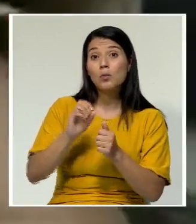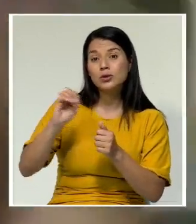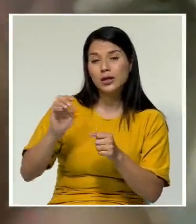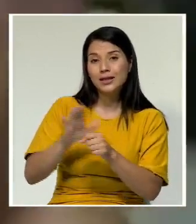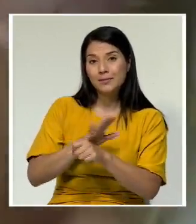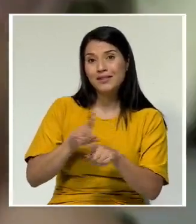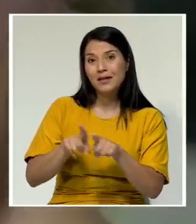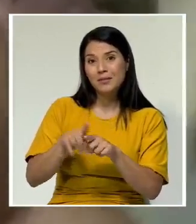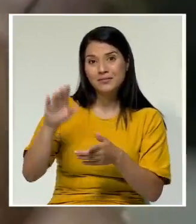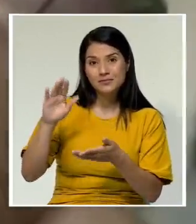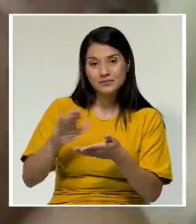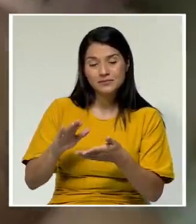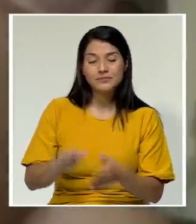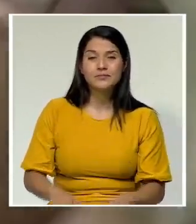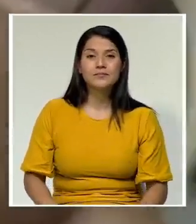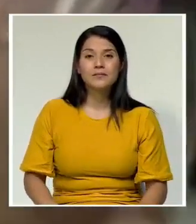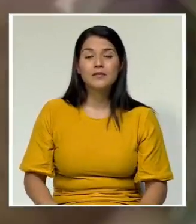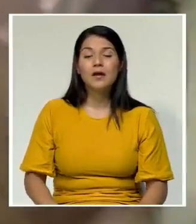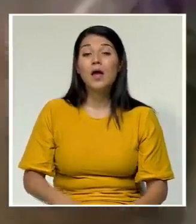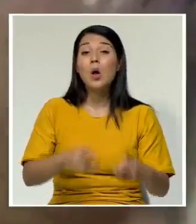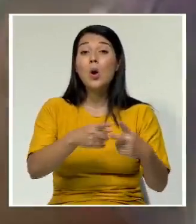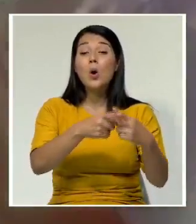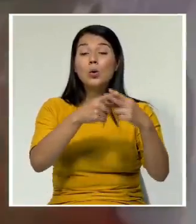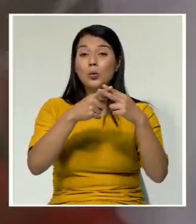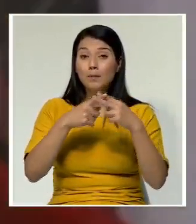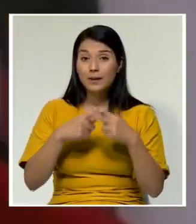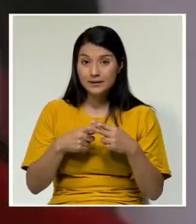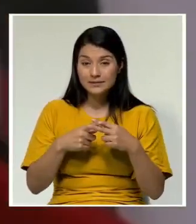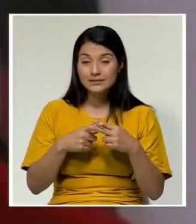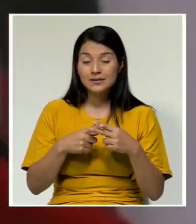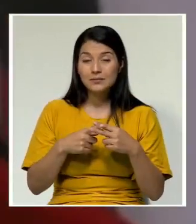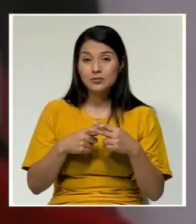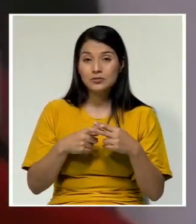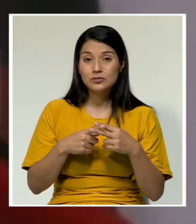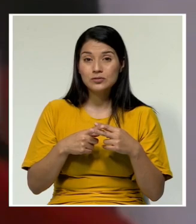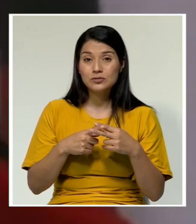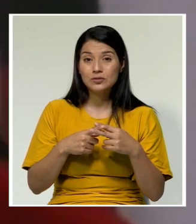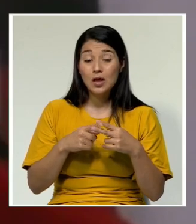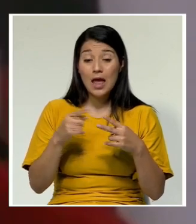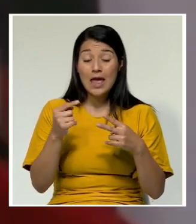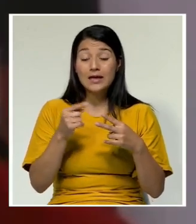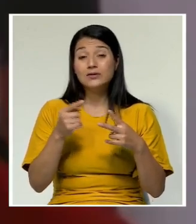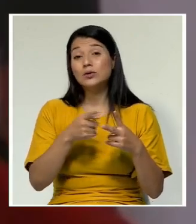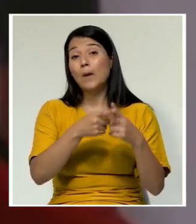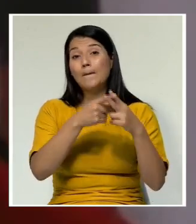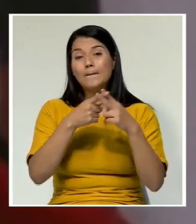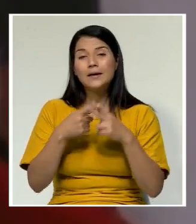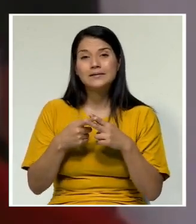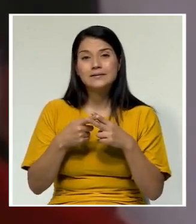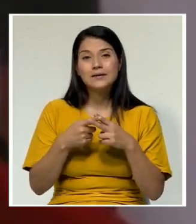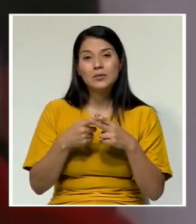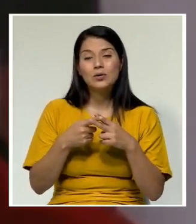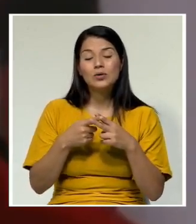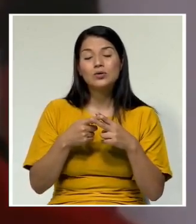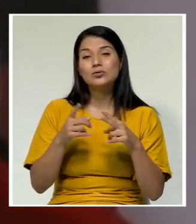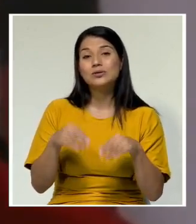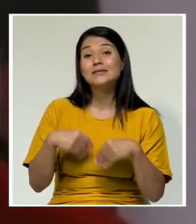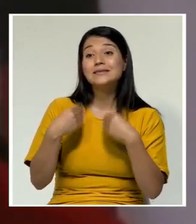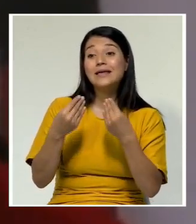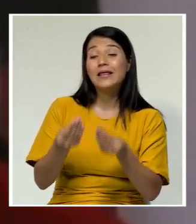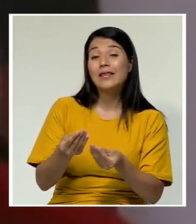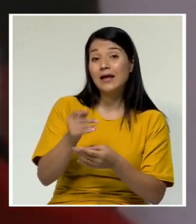como porcentaje del crédito total, porque de por sí el crédito en dólares como porcentaje del total también ha venido cayendo. Aquellos créditos a